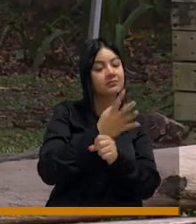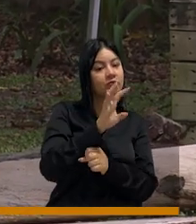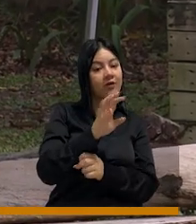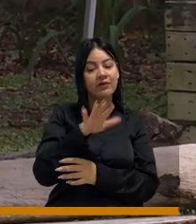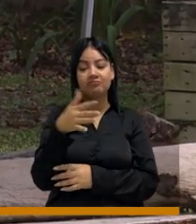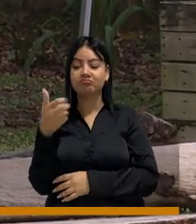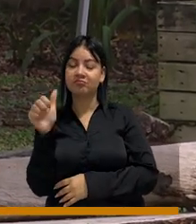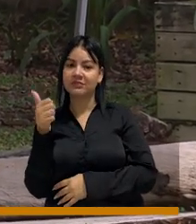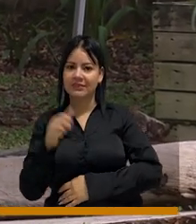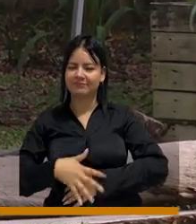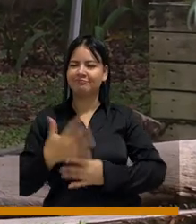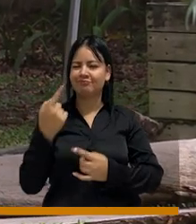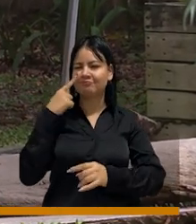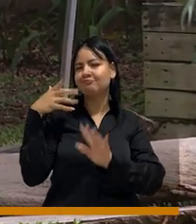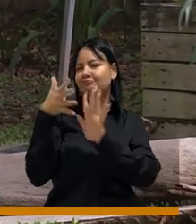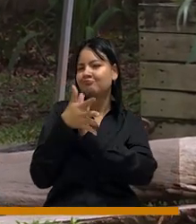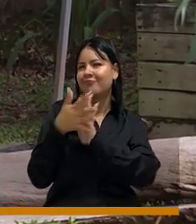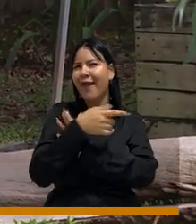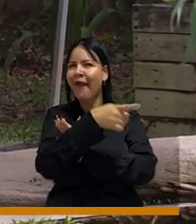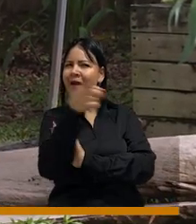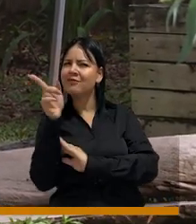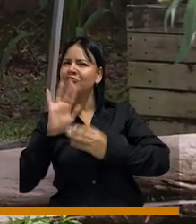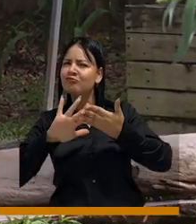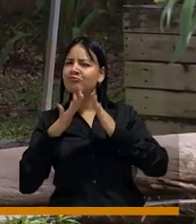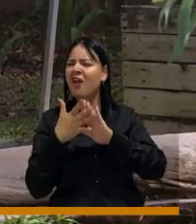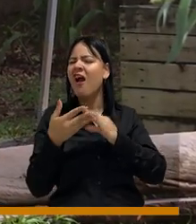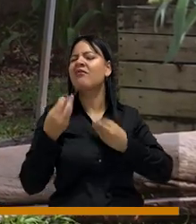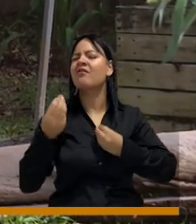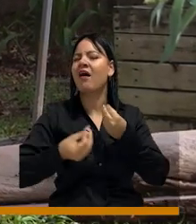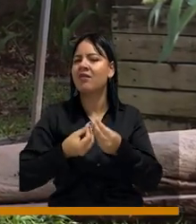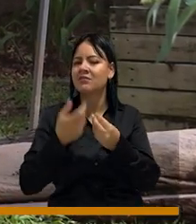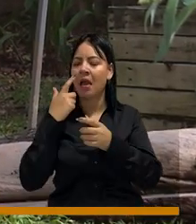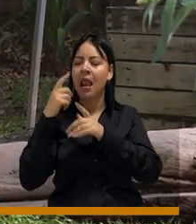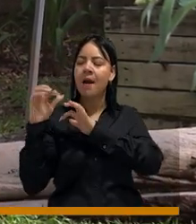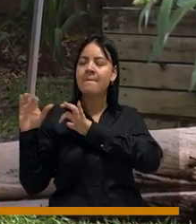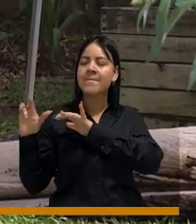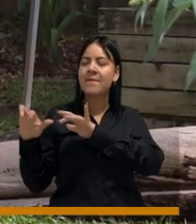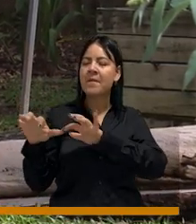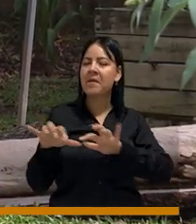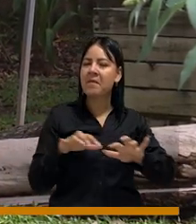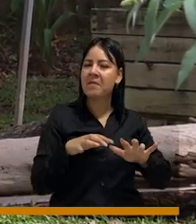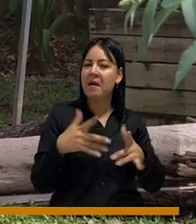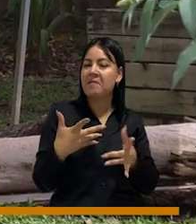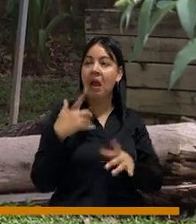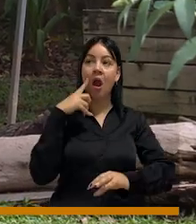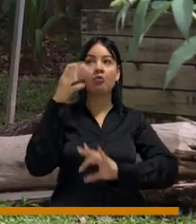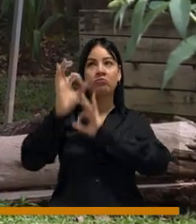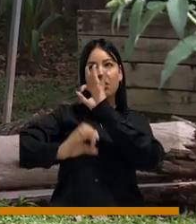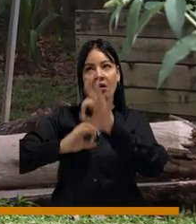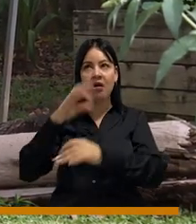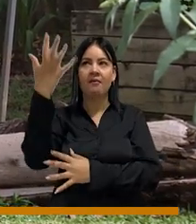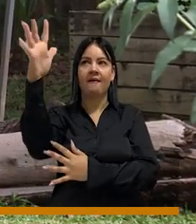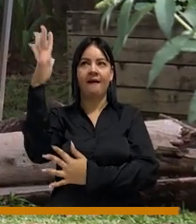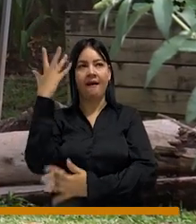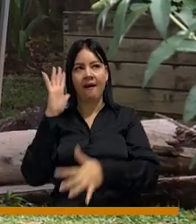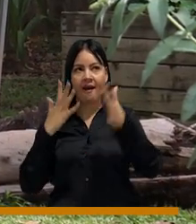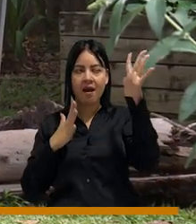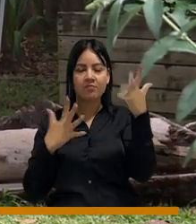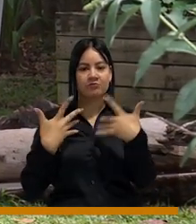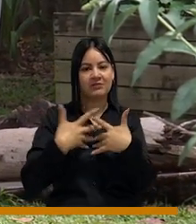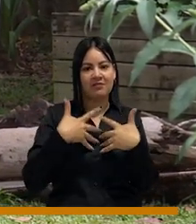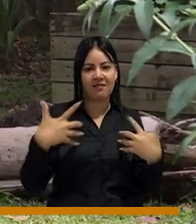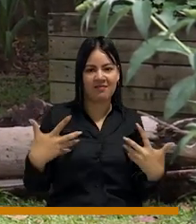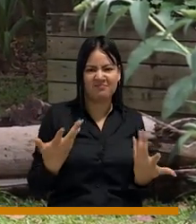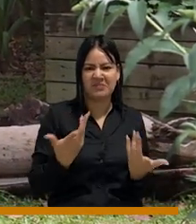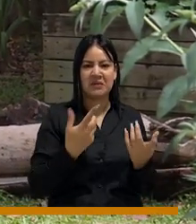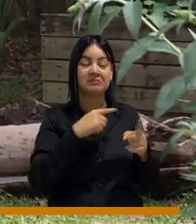contar lo que viene realizando toda la comunidad de esta zona respecto al medio ambiente, al cuidado de nuestros árboles, al cuidado